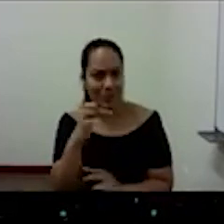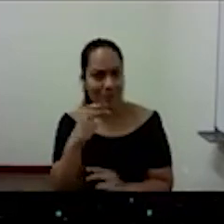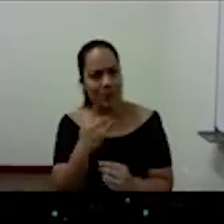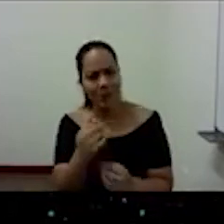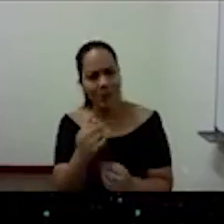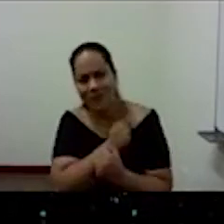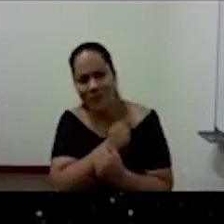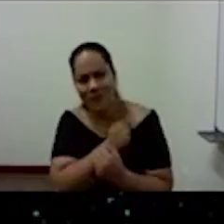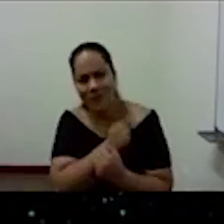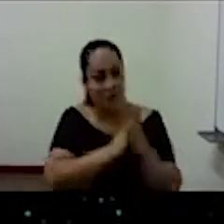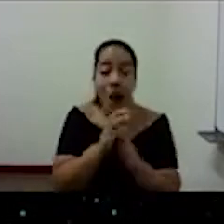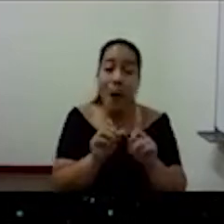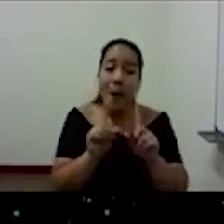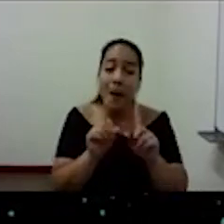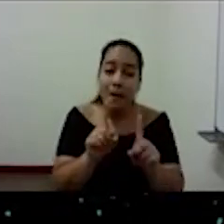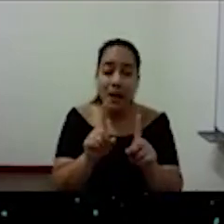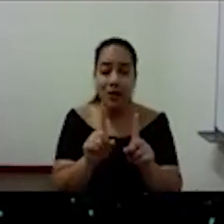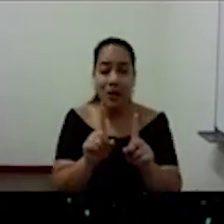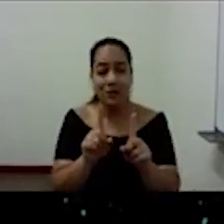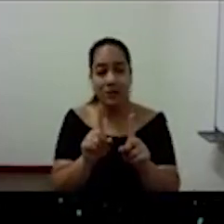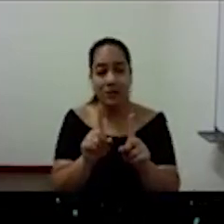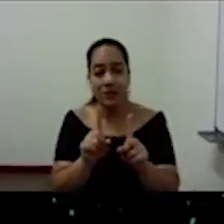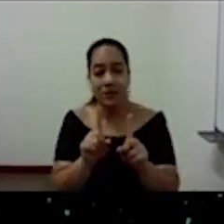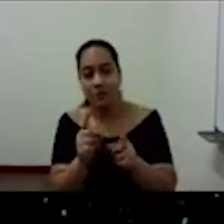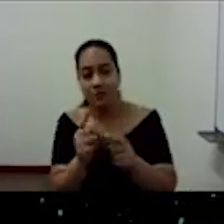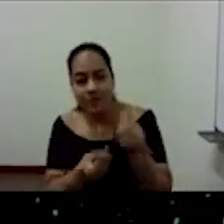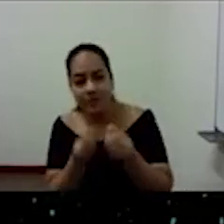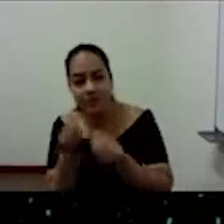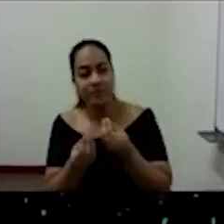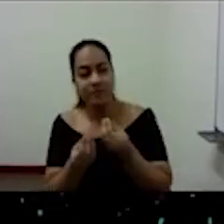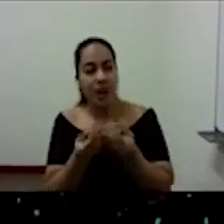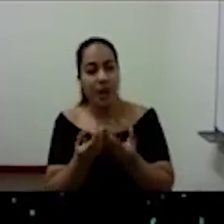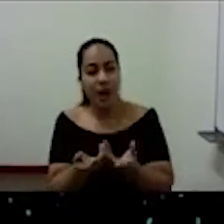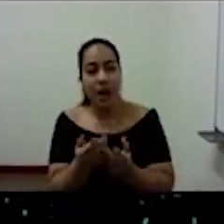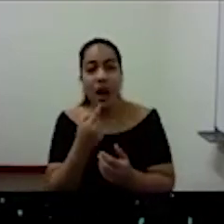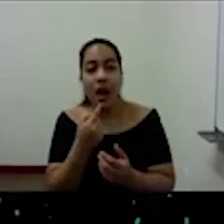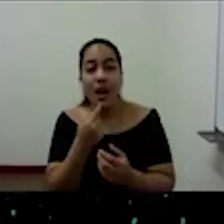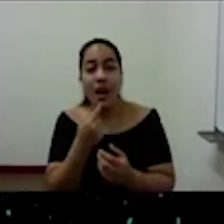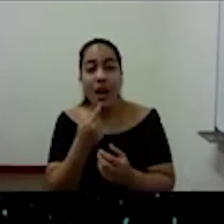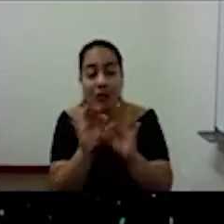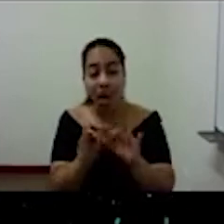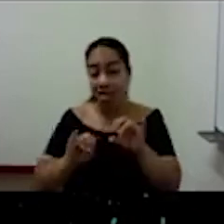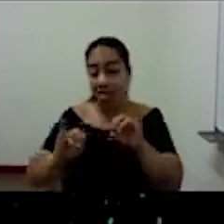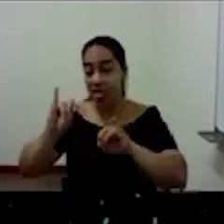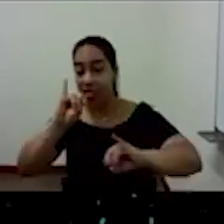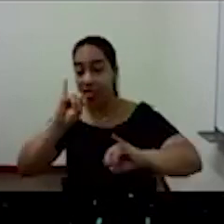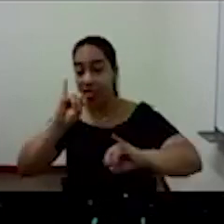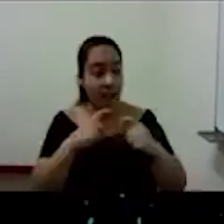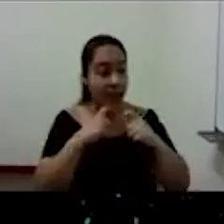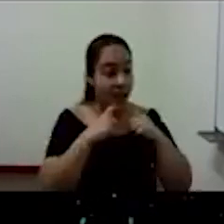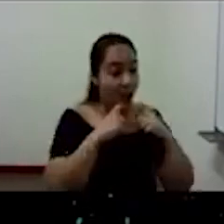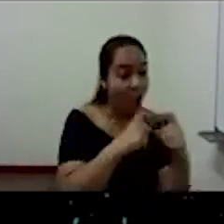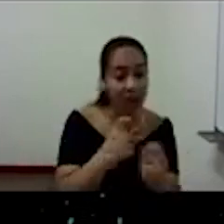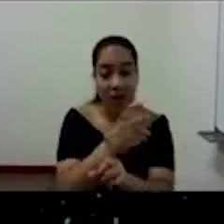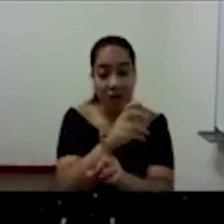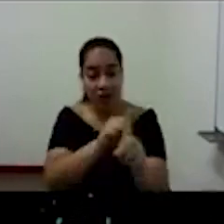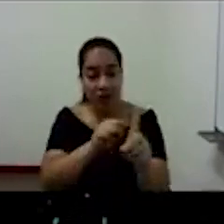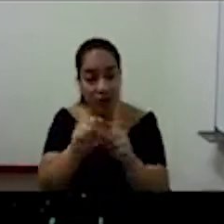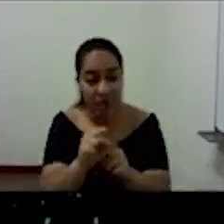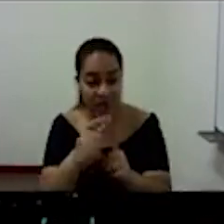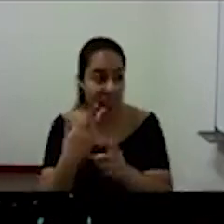pero odia lo que la burguesía, la sociedad ha hecho de la pintura.